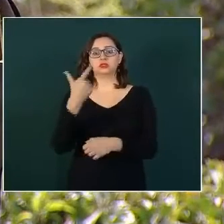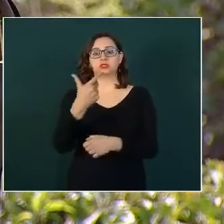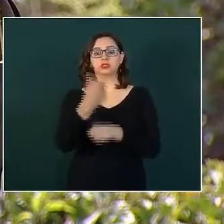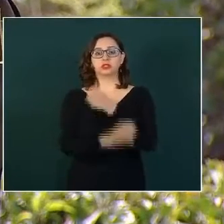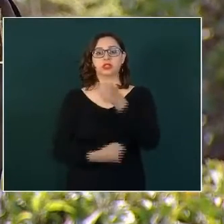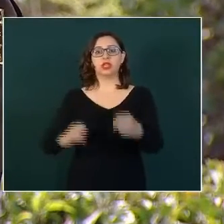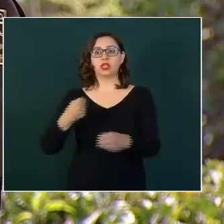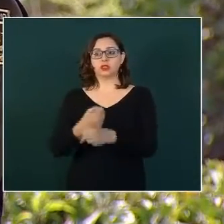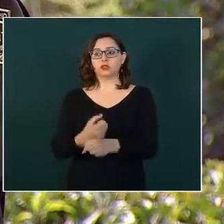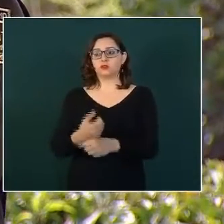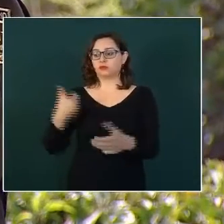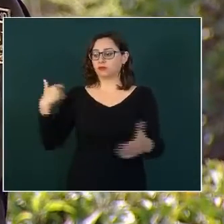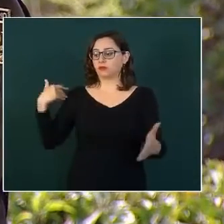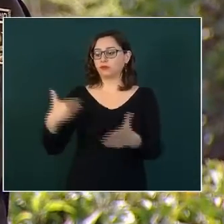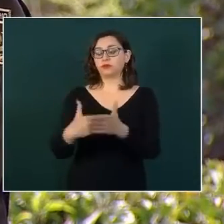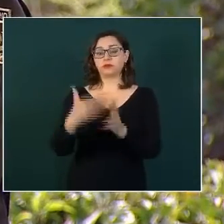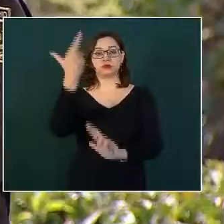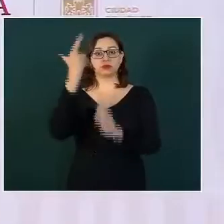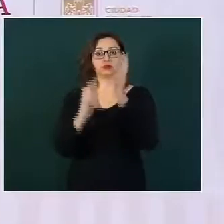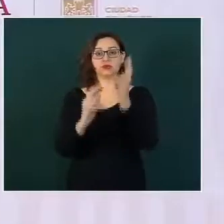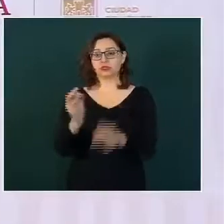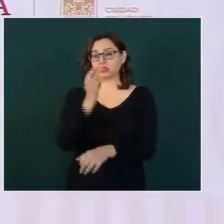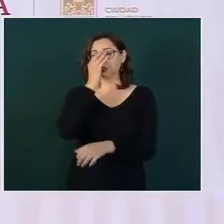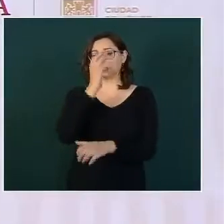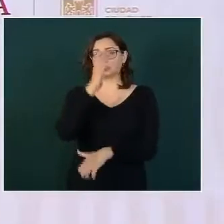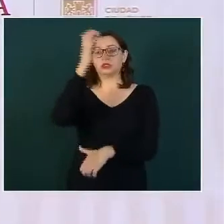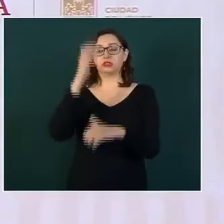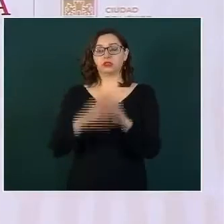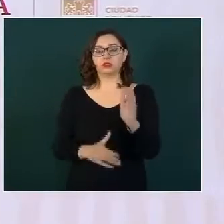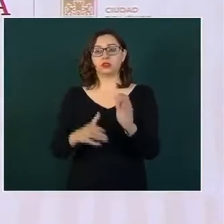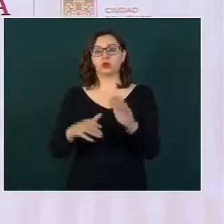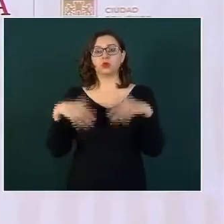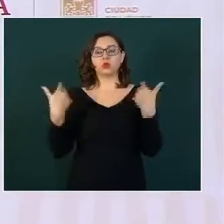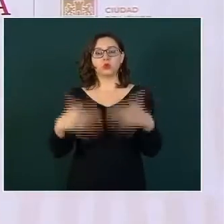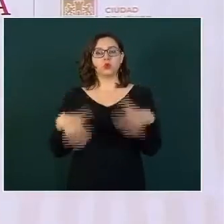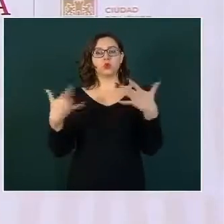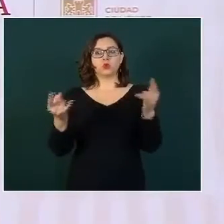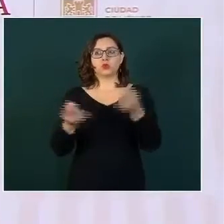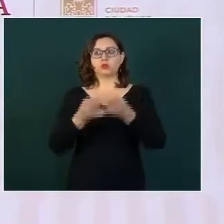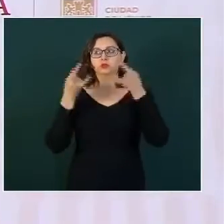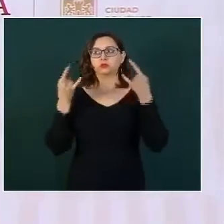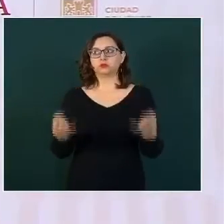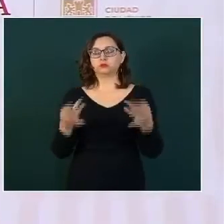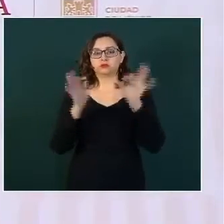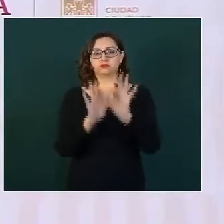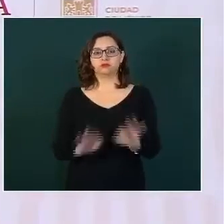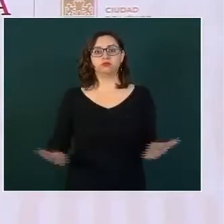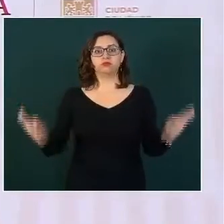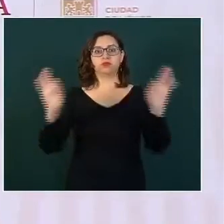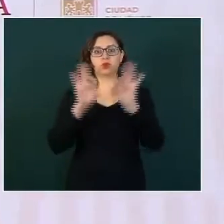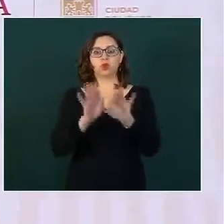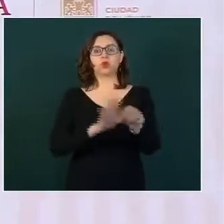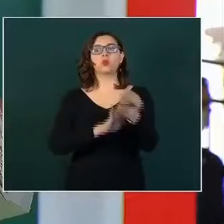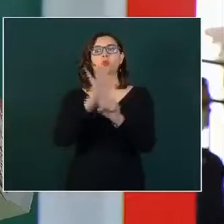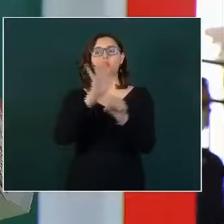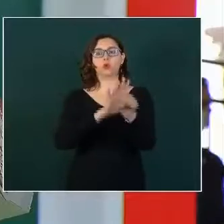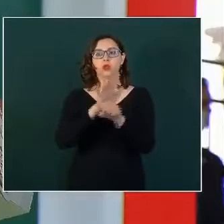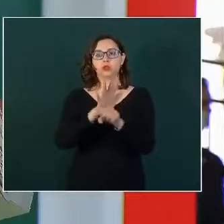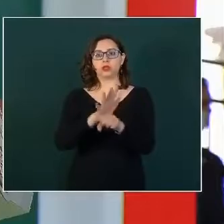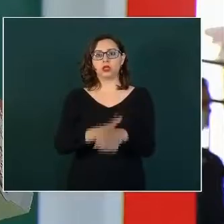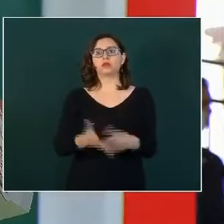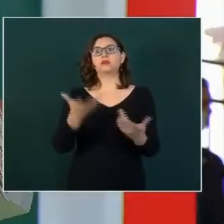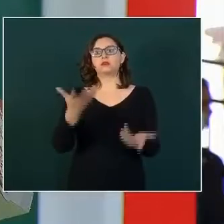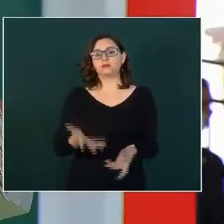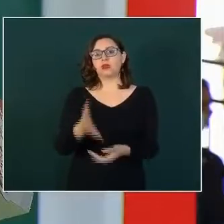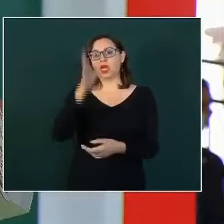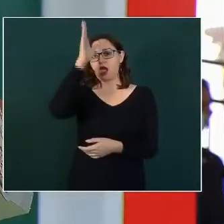etapa final de la Revolución Mexicana, tuvo lugar un hecho histórico trascendental: la firma de los tratados